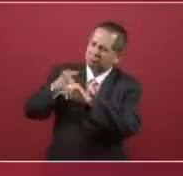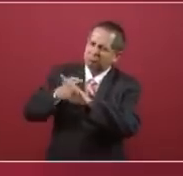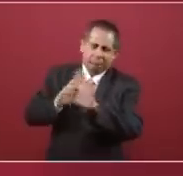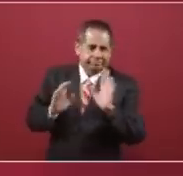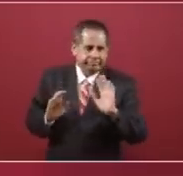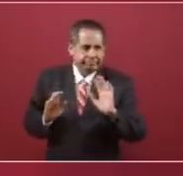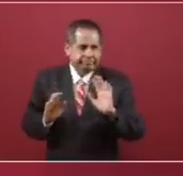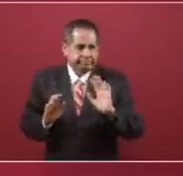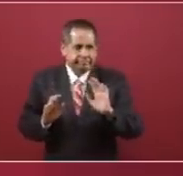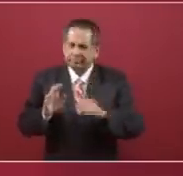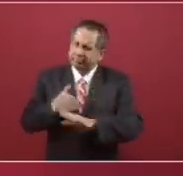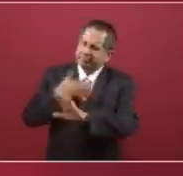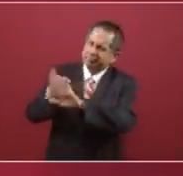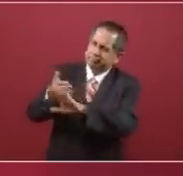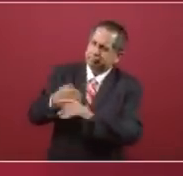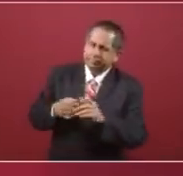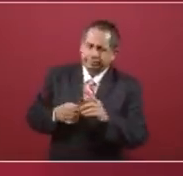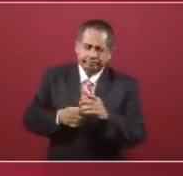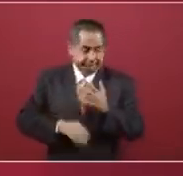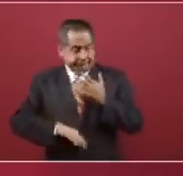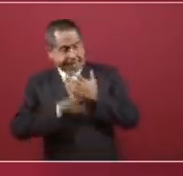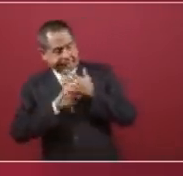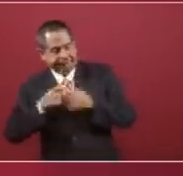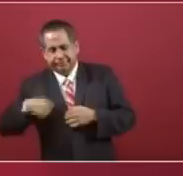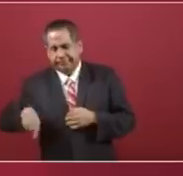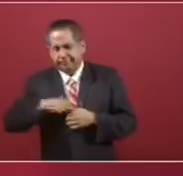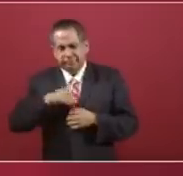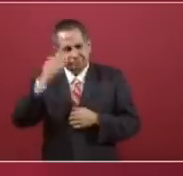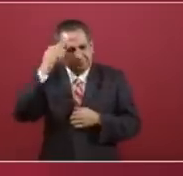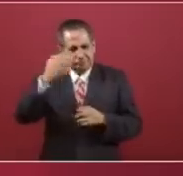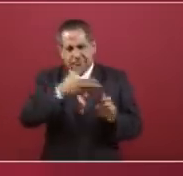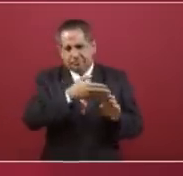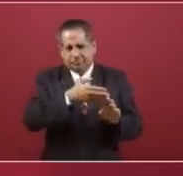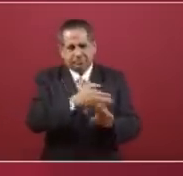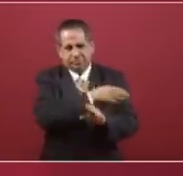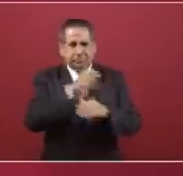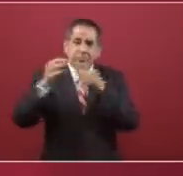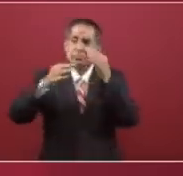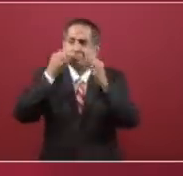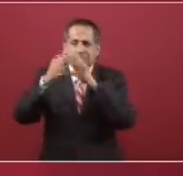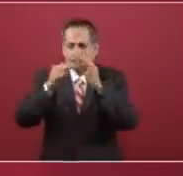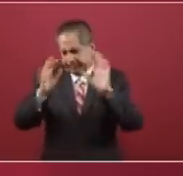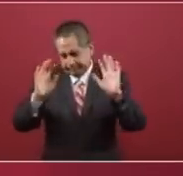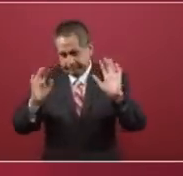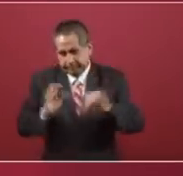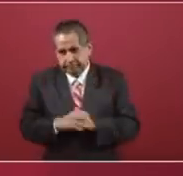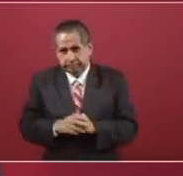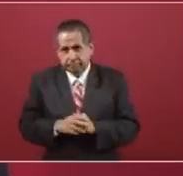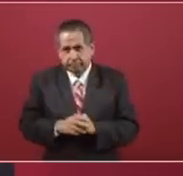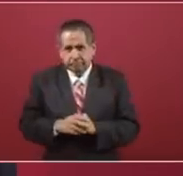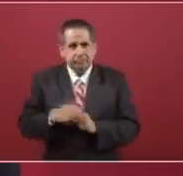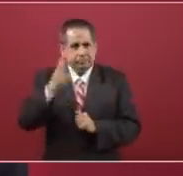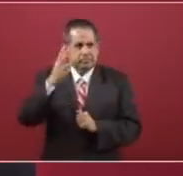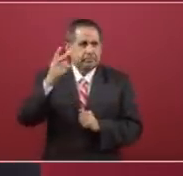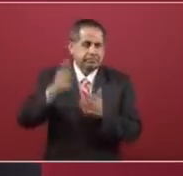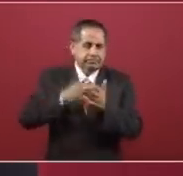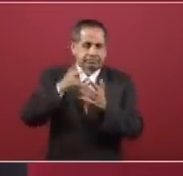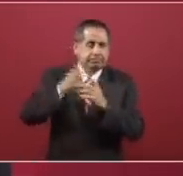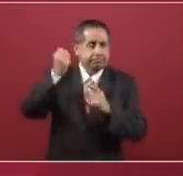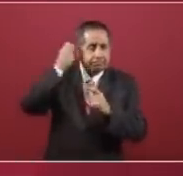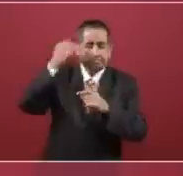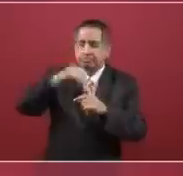hayan estado en contra de nosotros durante las campañas, porque fueron tres.